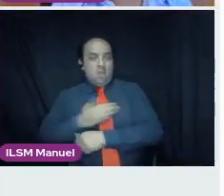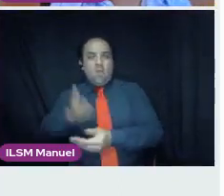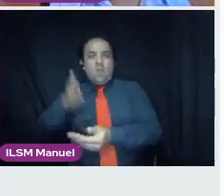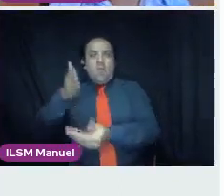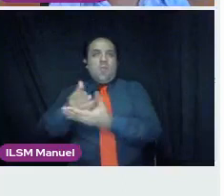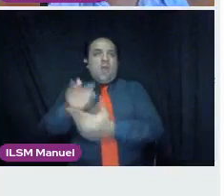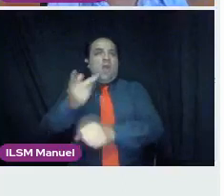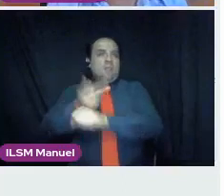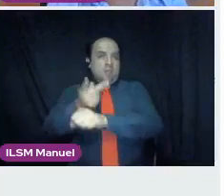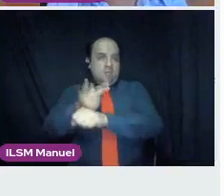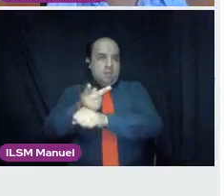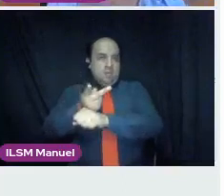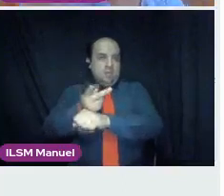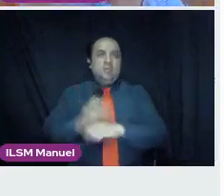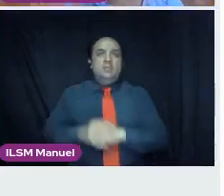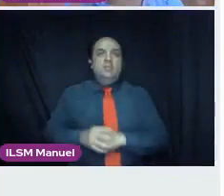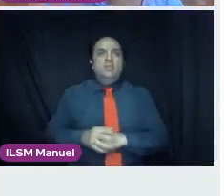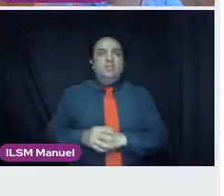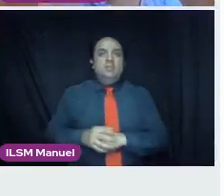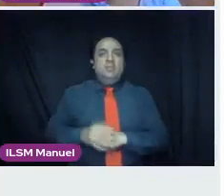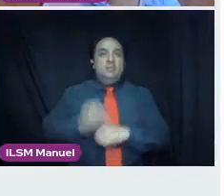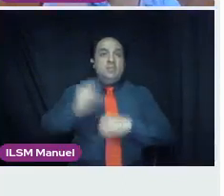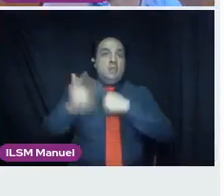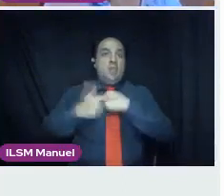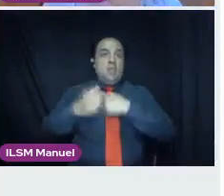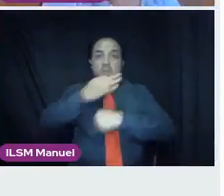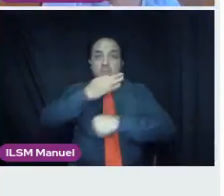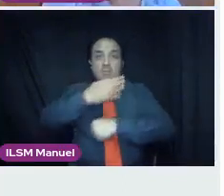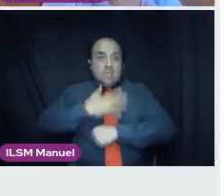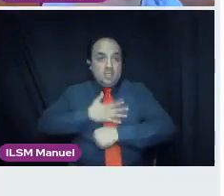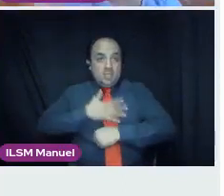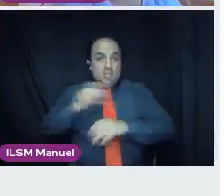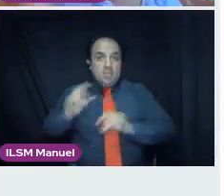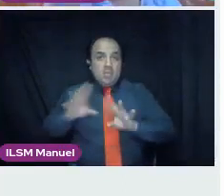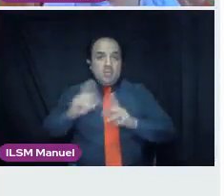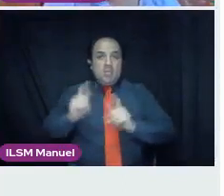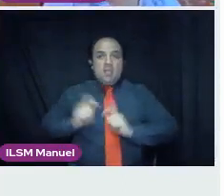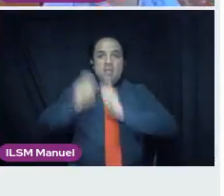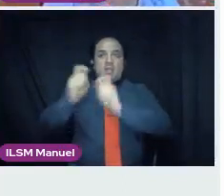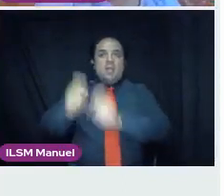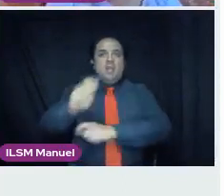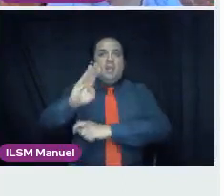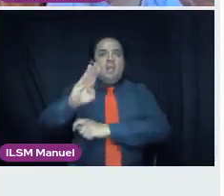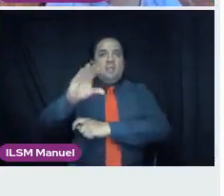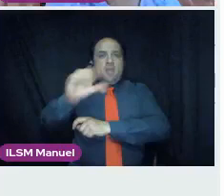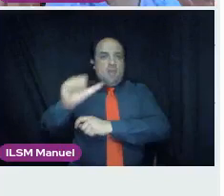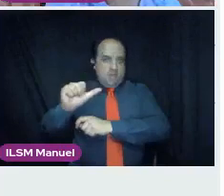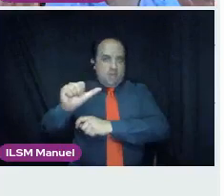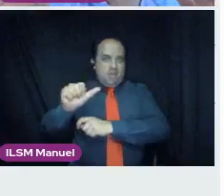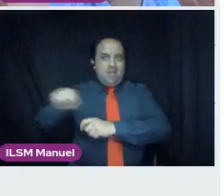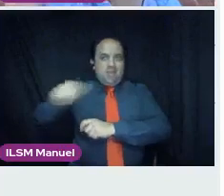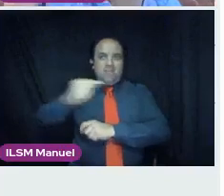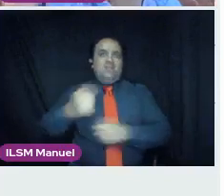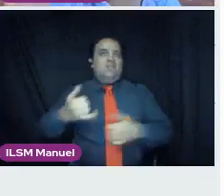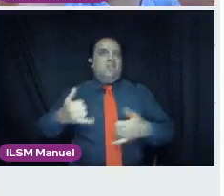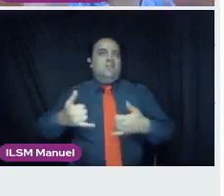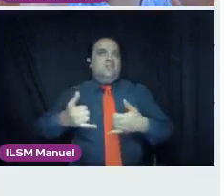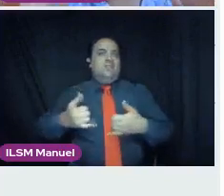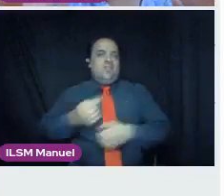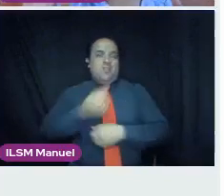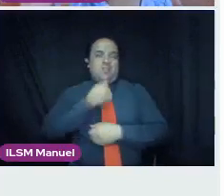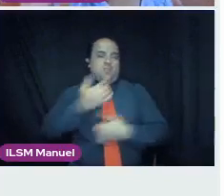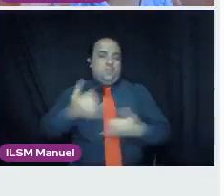preparatoria y entonces algo que nos avisaban es que cuando llega la beca, los chicos no entran a clases. Entonces,